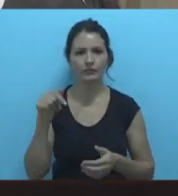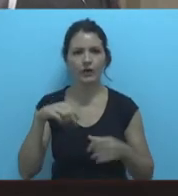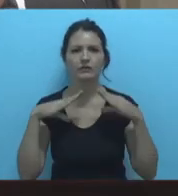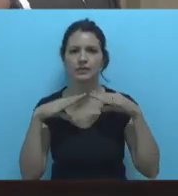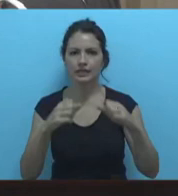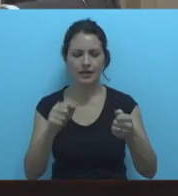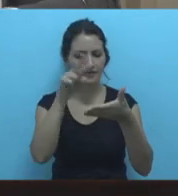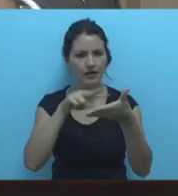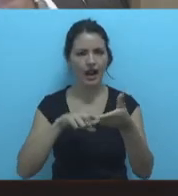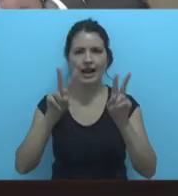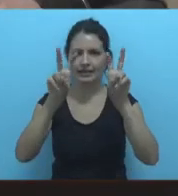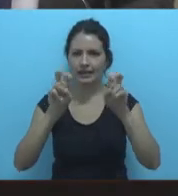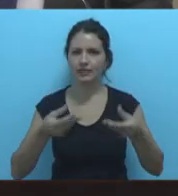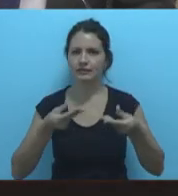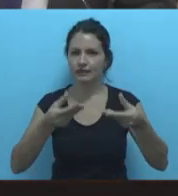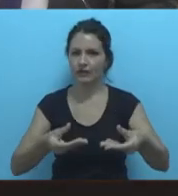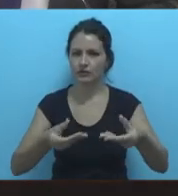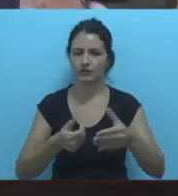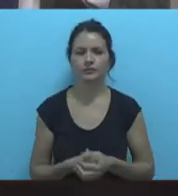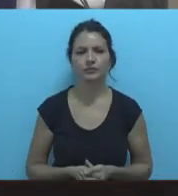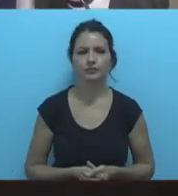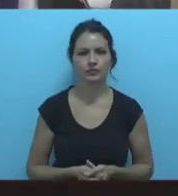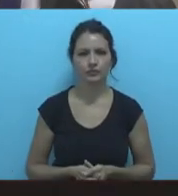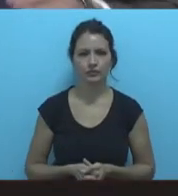Por secretaría se da cuenta de los asuntos centrados.